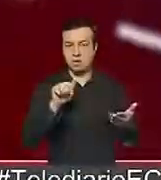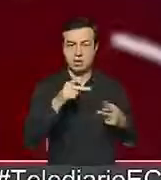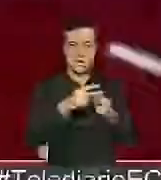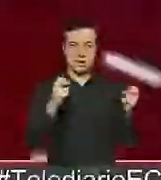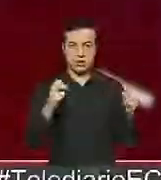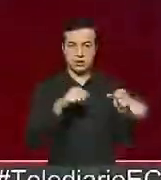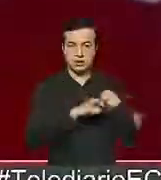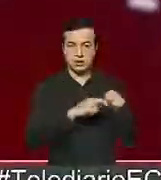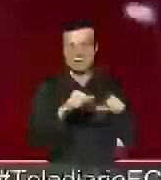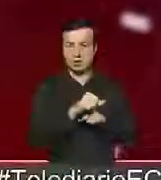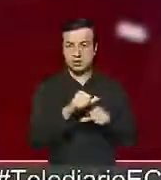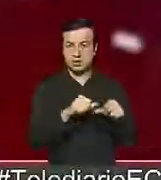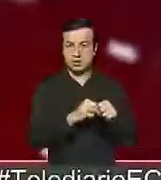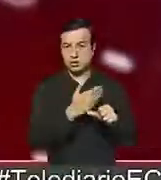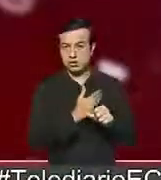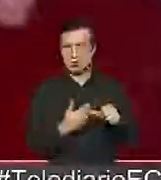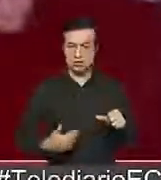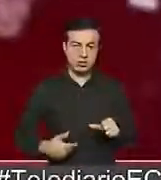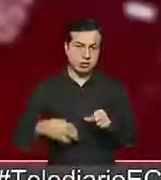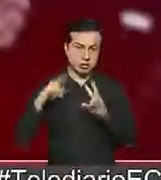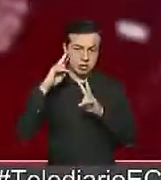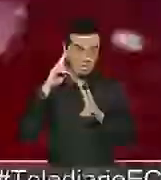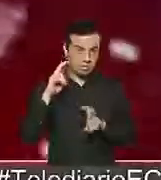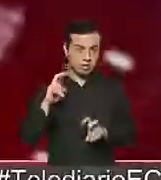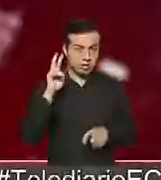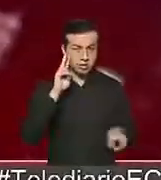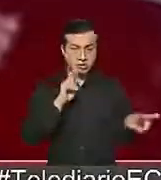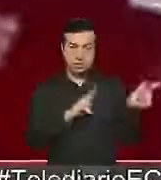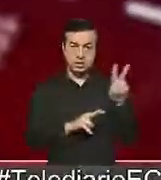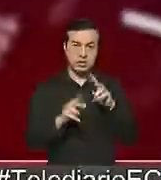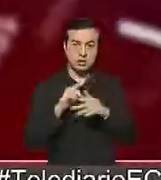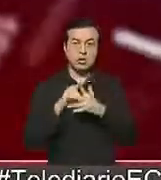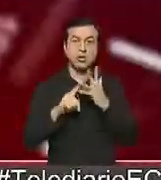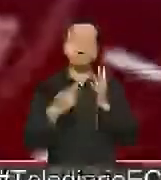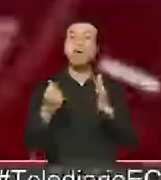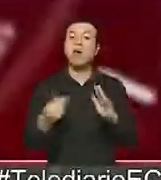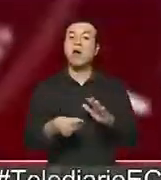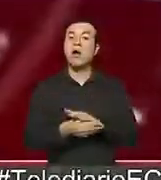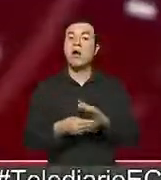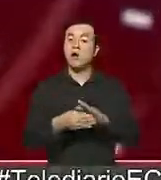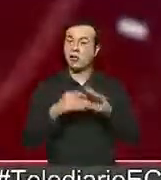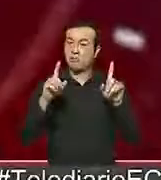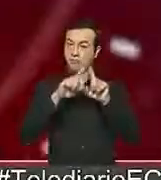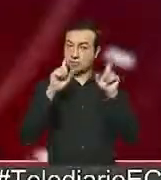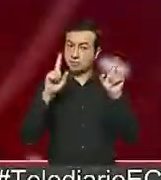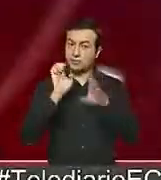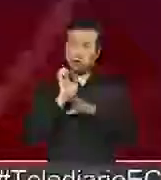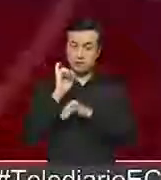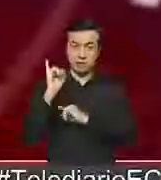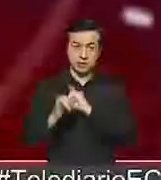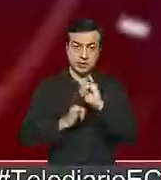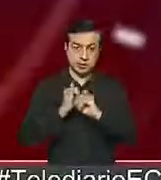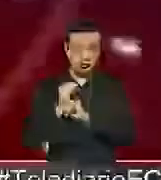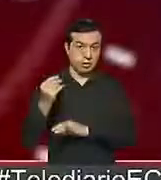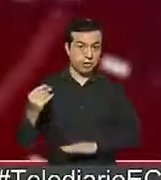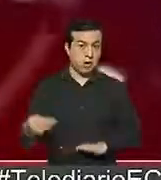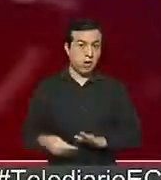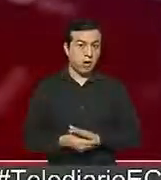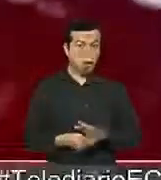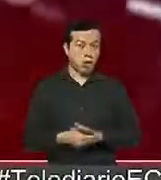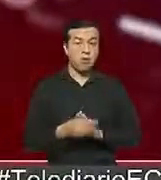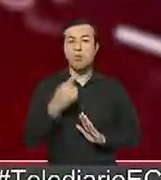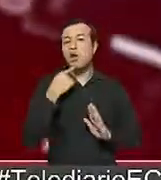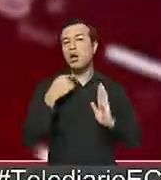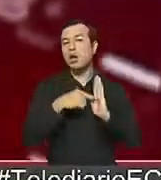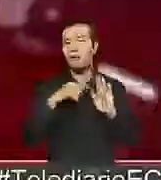presidencial, que está investigada por el cohecho y otros delitos por los supuestos aportes de empresas nacionales y transnacionales como